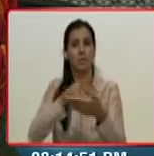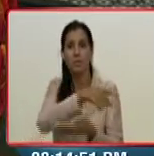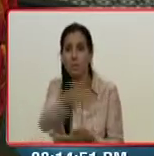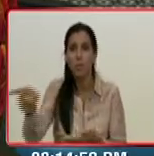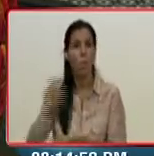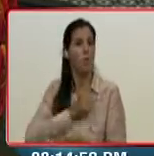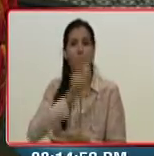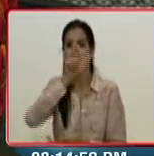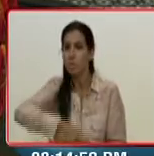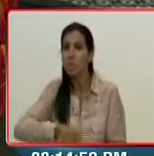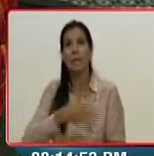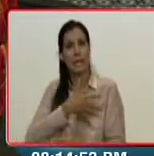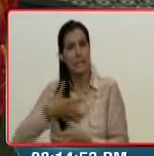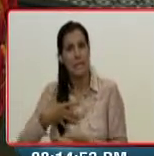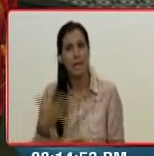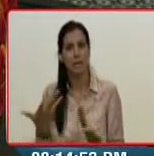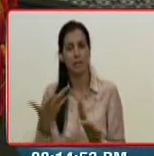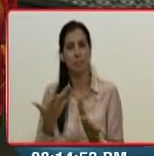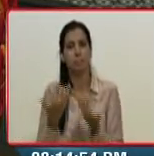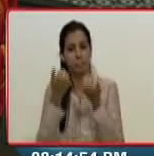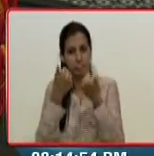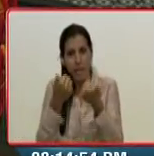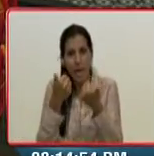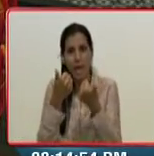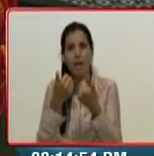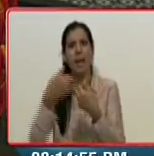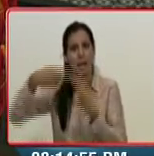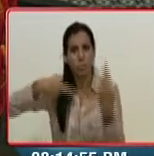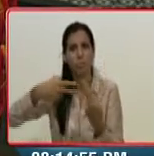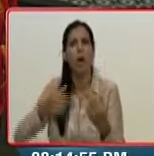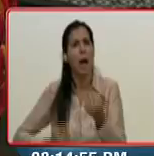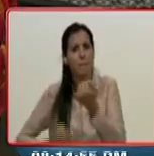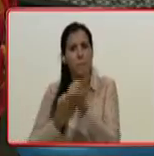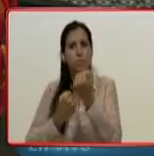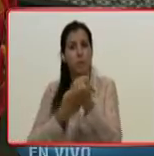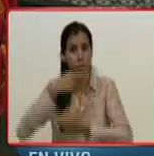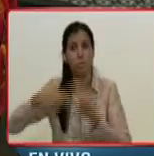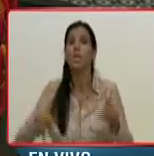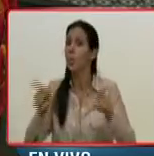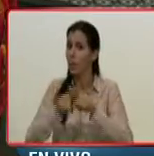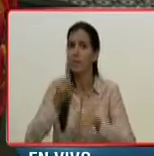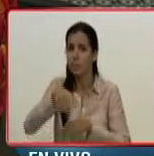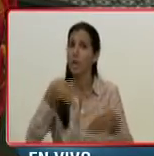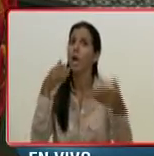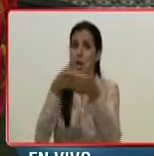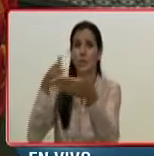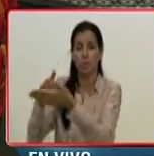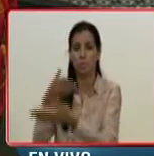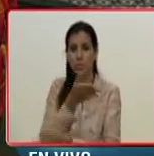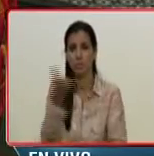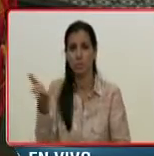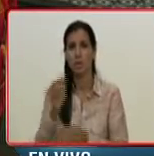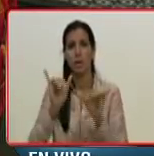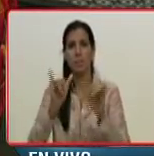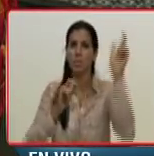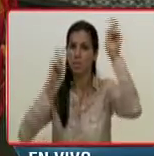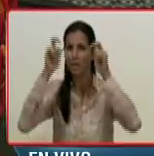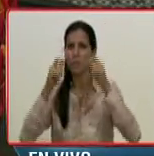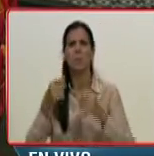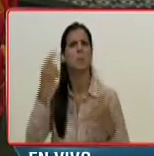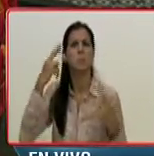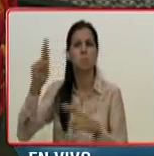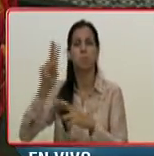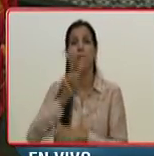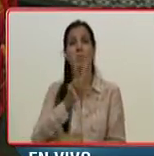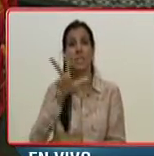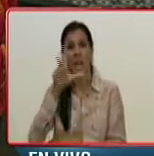persona que desee llevar a buen término el barco de la revolución, el barco de los sueños y las esperanzas que impulsaron Hugo Chávez a irrumpir hace 23 años,